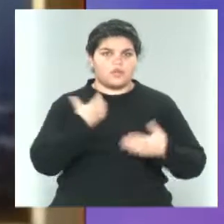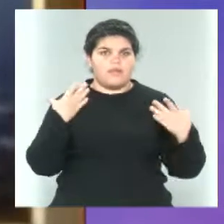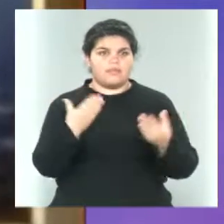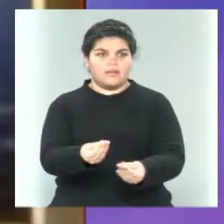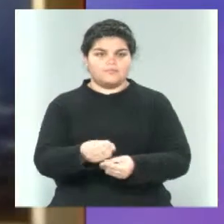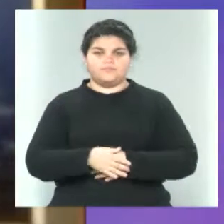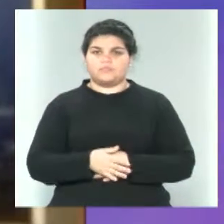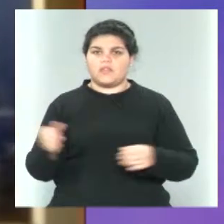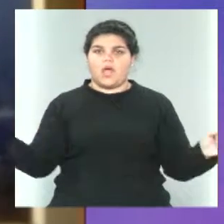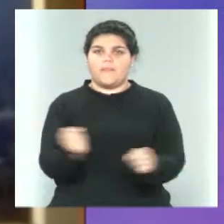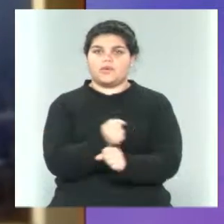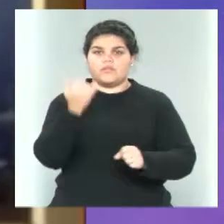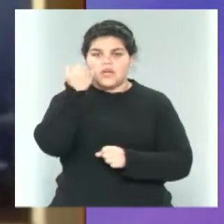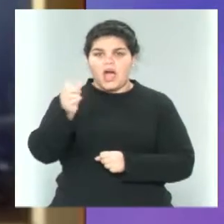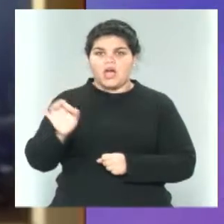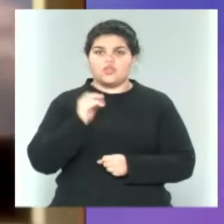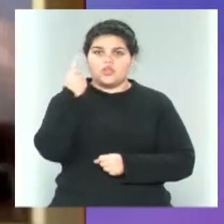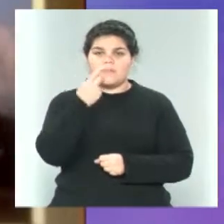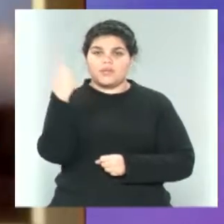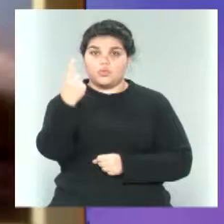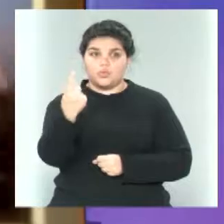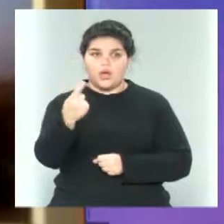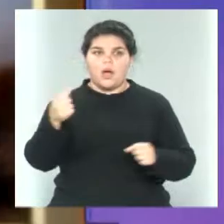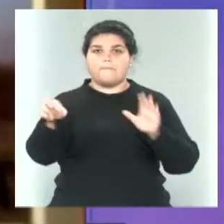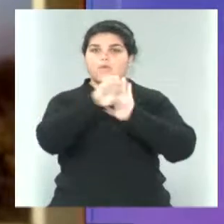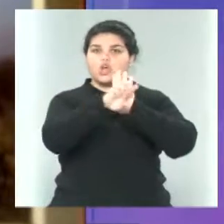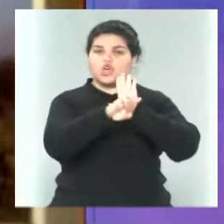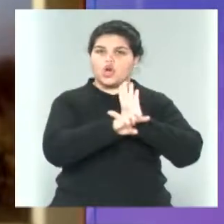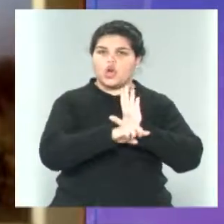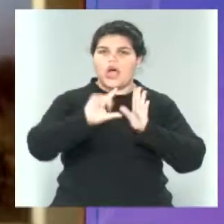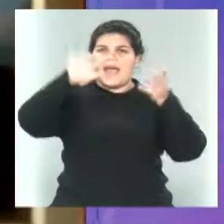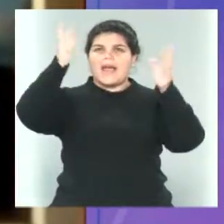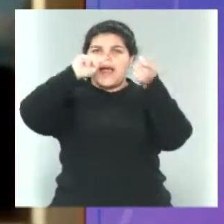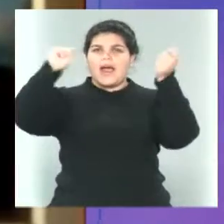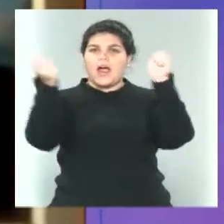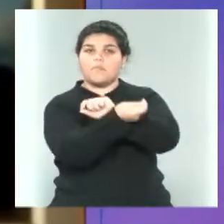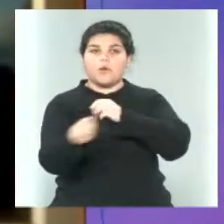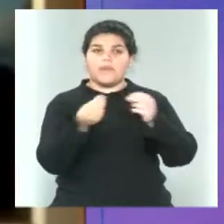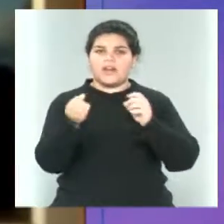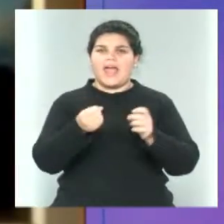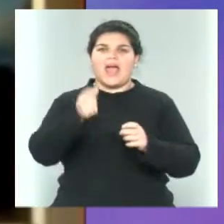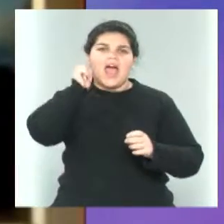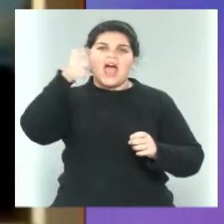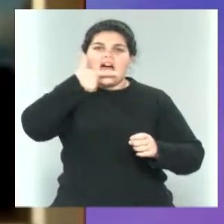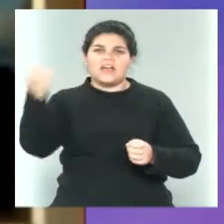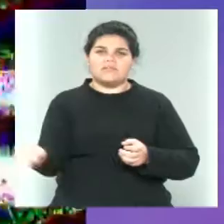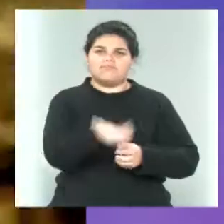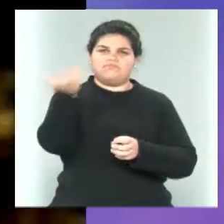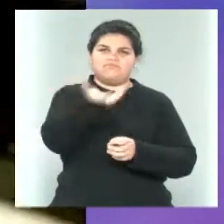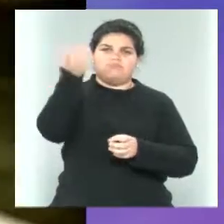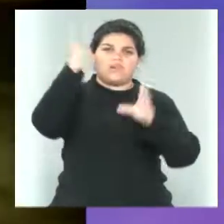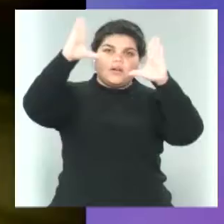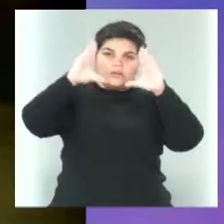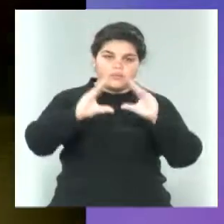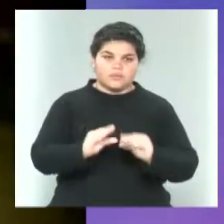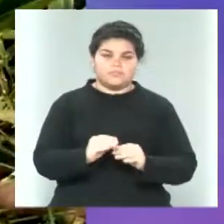en 2001, el Protocolo de Kioto sobre Cambio Climático establece mecanismos para que se reduzcan las emisiones de gases de efecto invernadero. Para